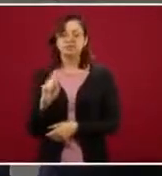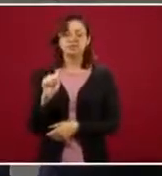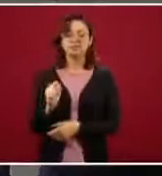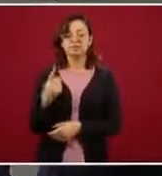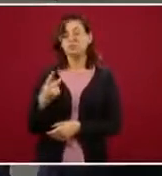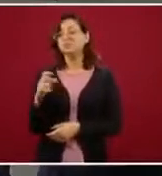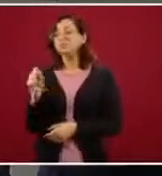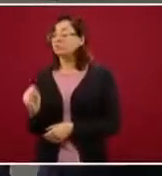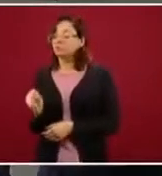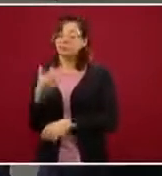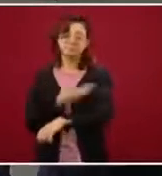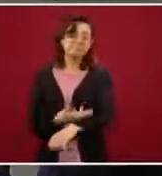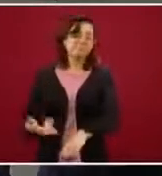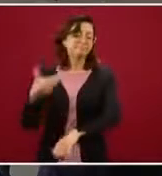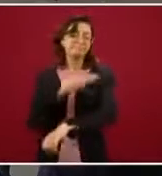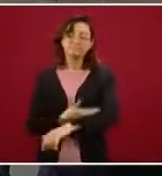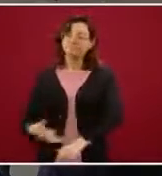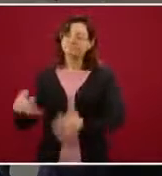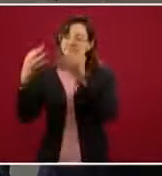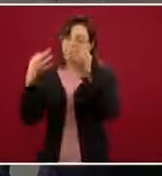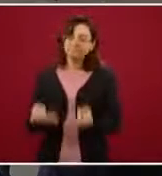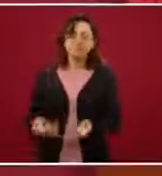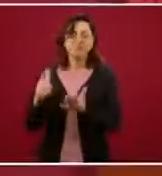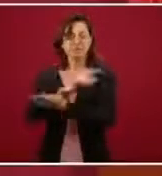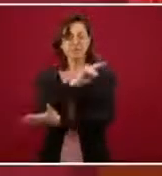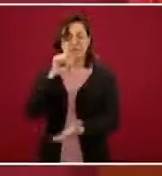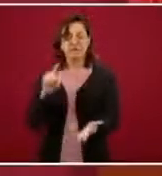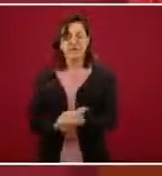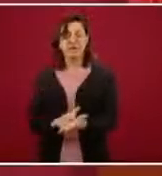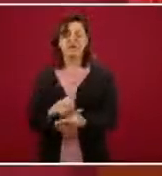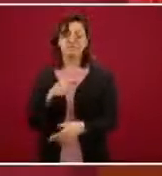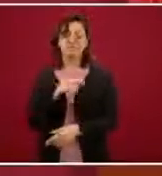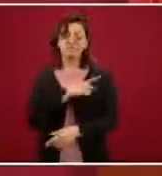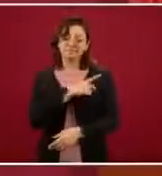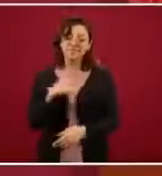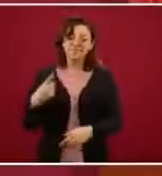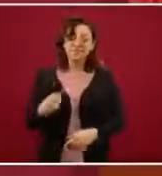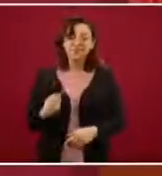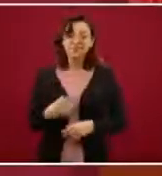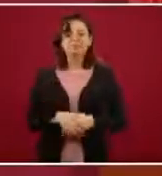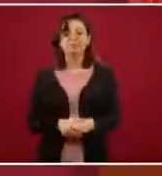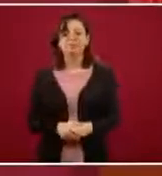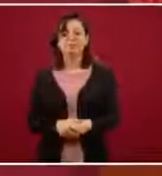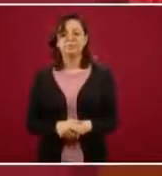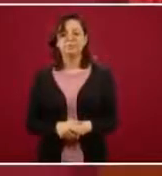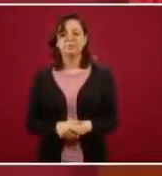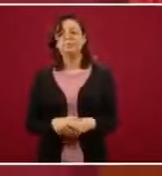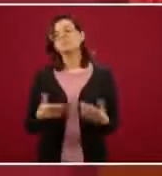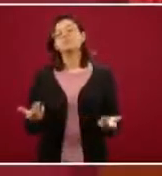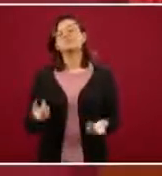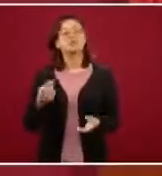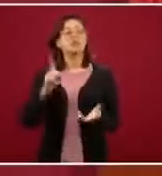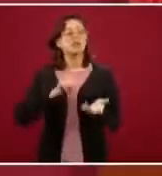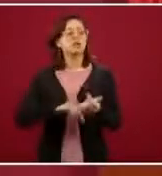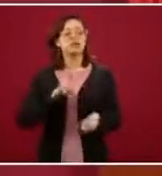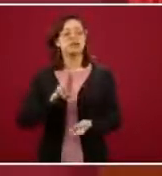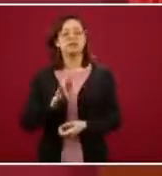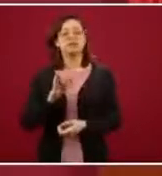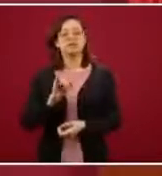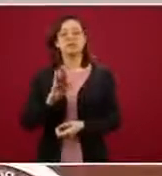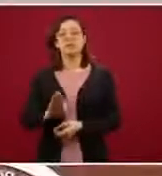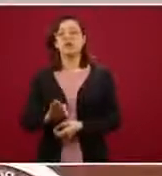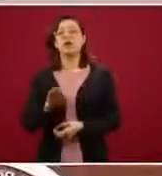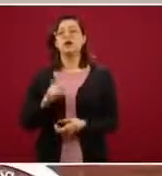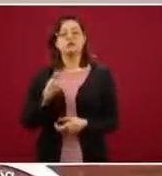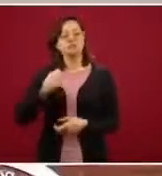fin de poder regularizar su situación. Por parte de lo que corresponde a la Unidad de Inteligencia Financiera, nosotros